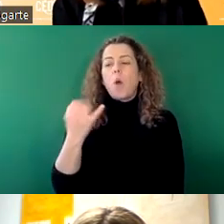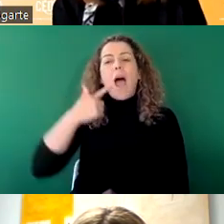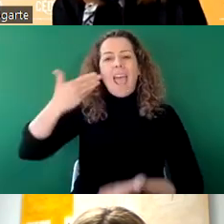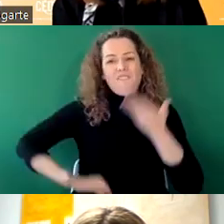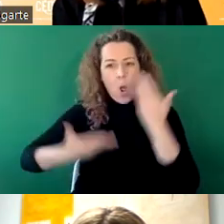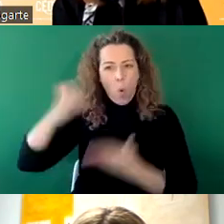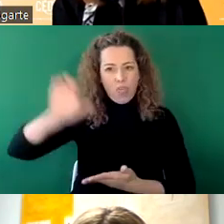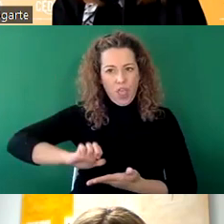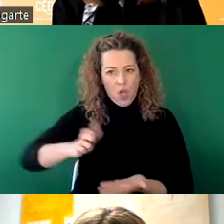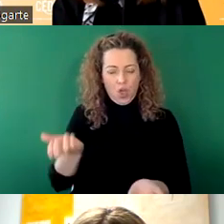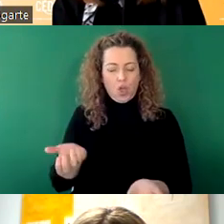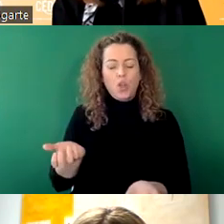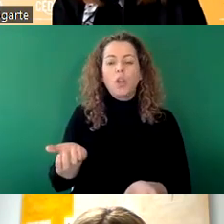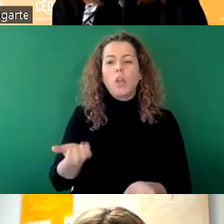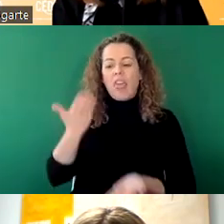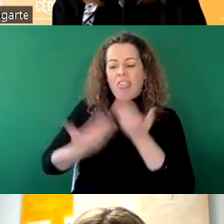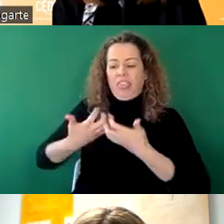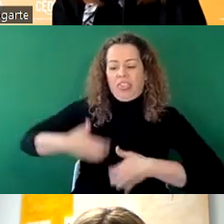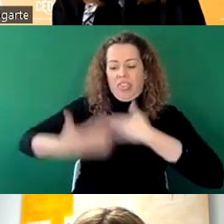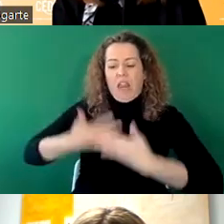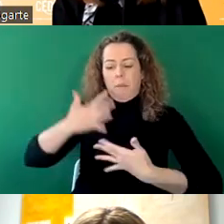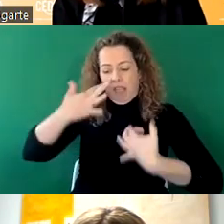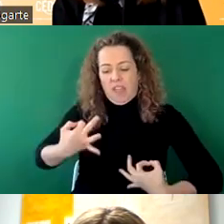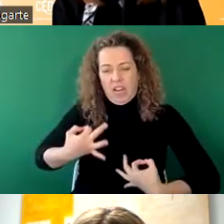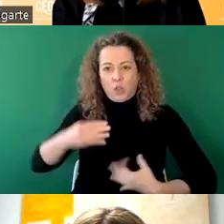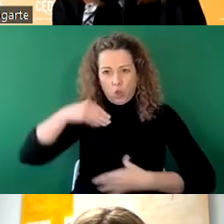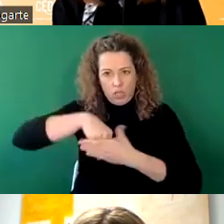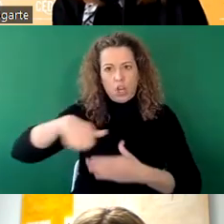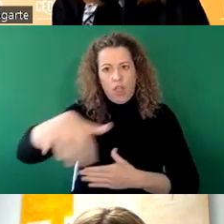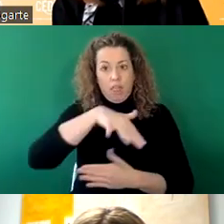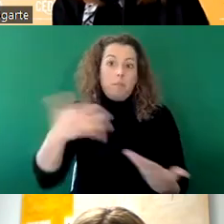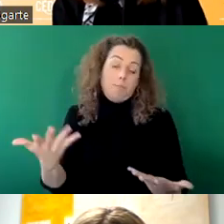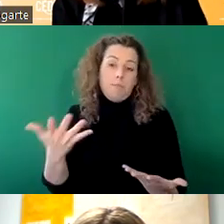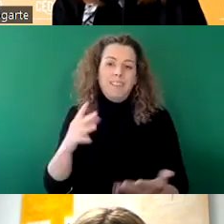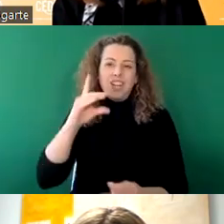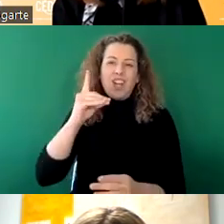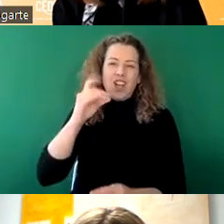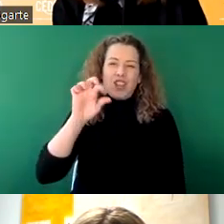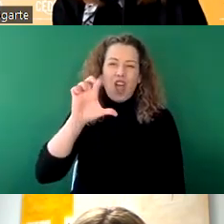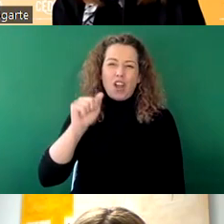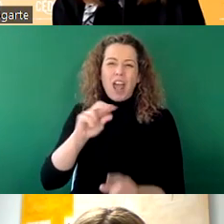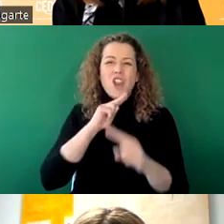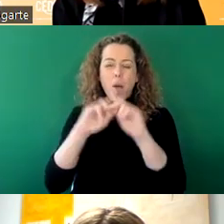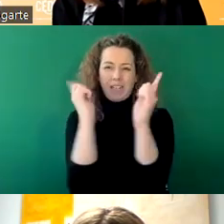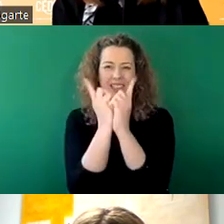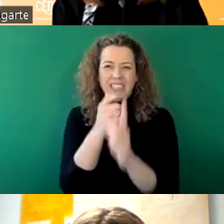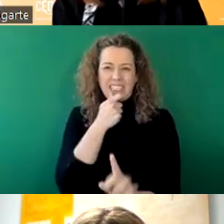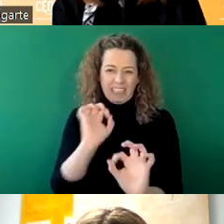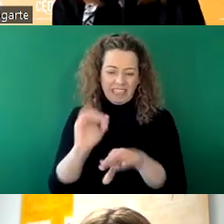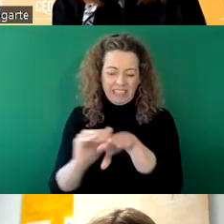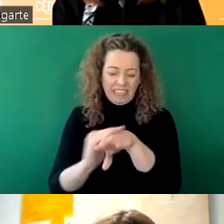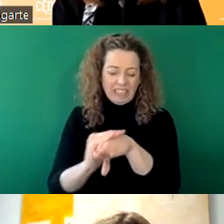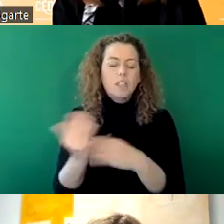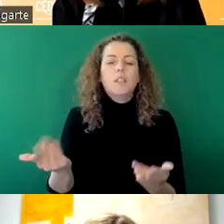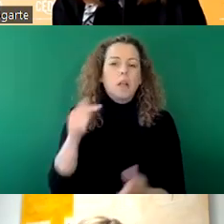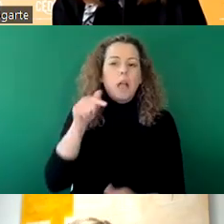evaluación dinámica de riesgos en la escena. Lo que pasa es que está por las siglas en inglés, disculpadme. Entonces, ahí